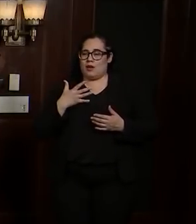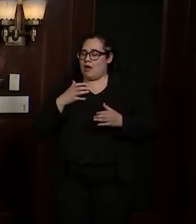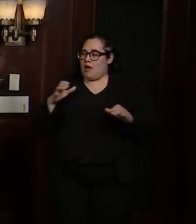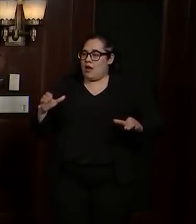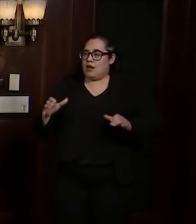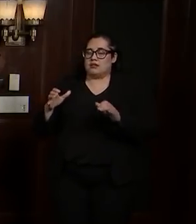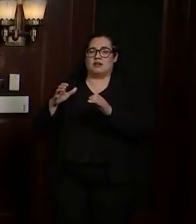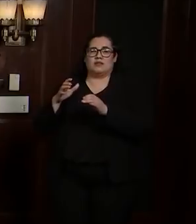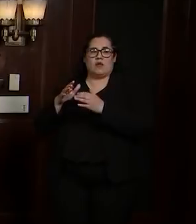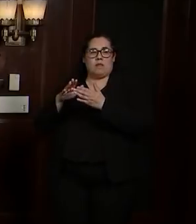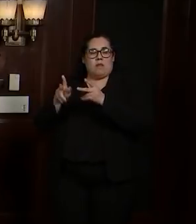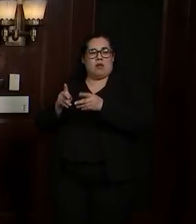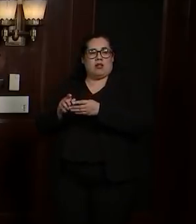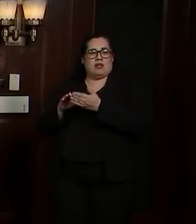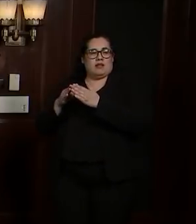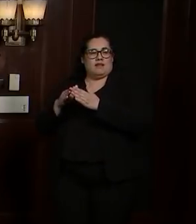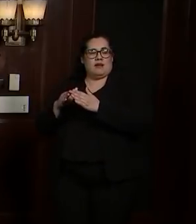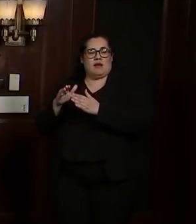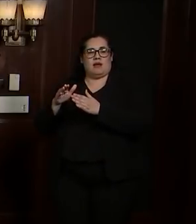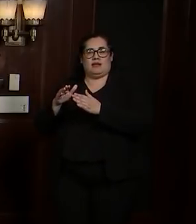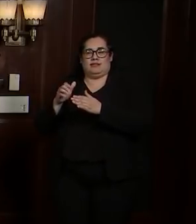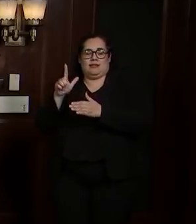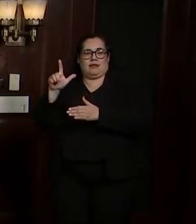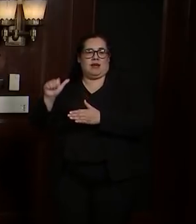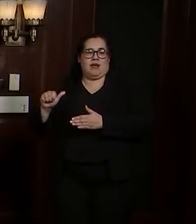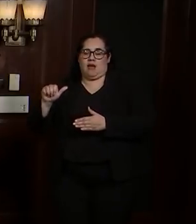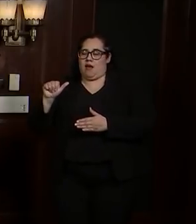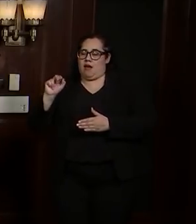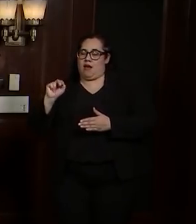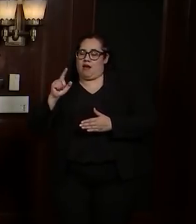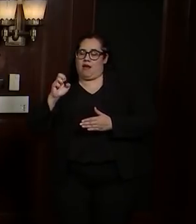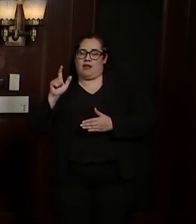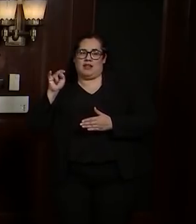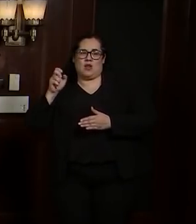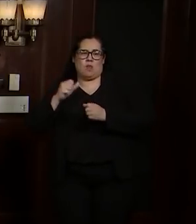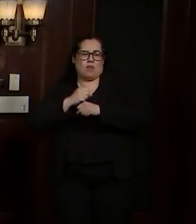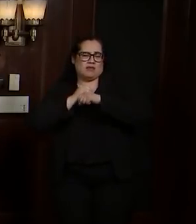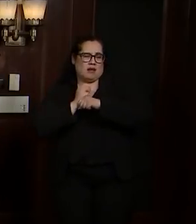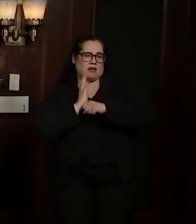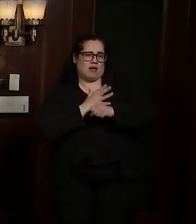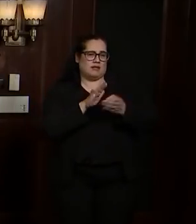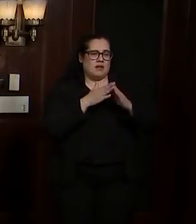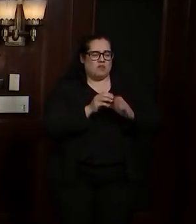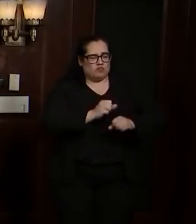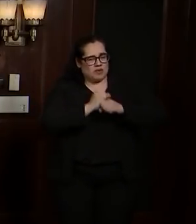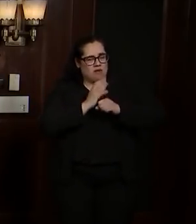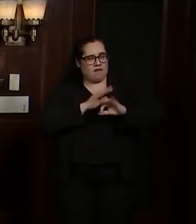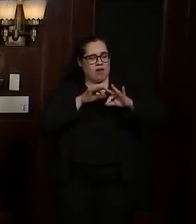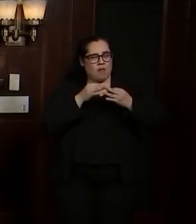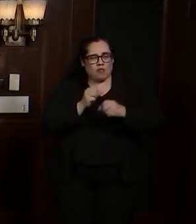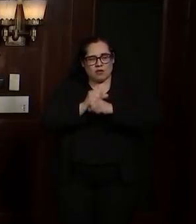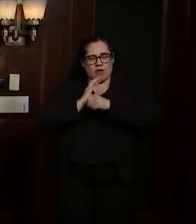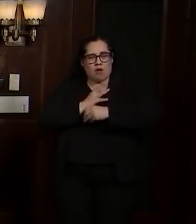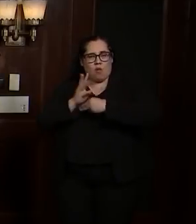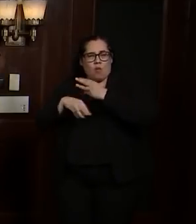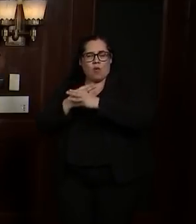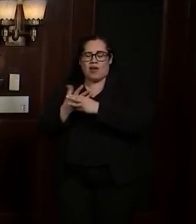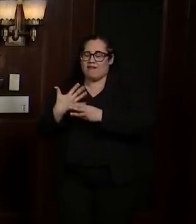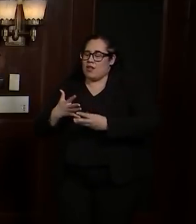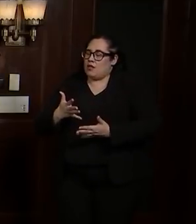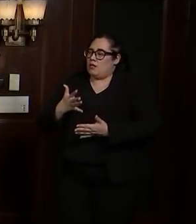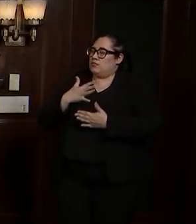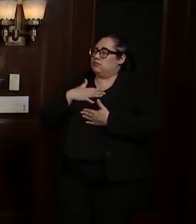acciones de angelinos cada día a proteger nuestra ciudad, nuestras familias y nuestro mundo. Por